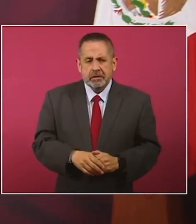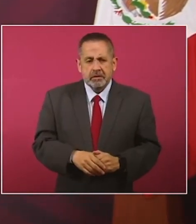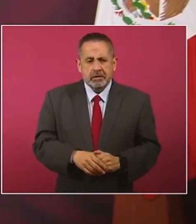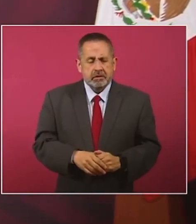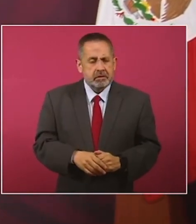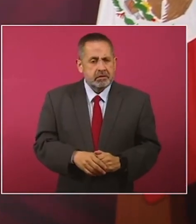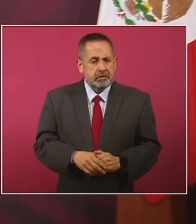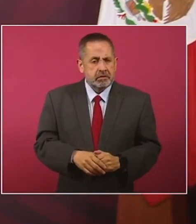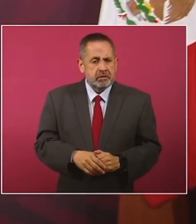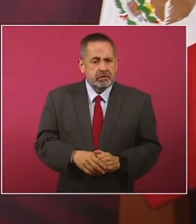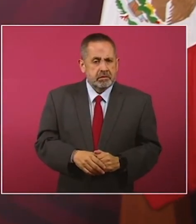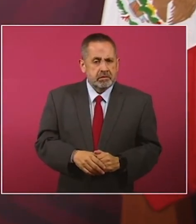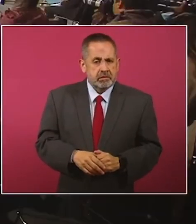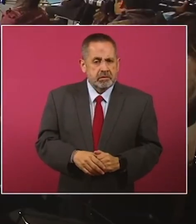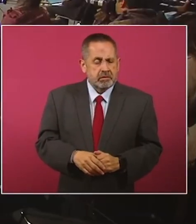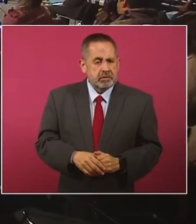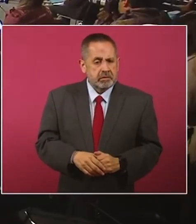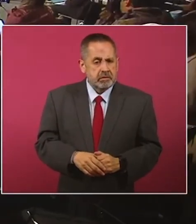acción